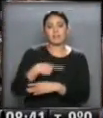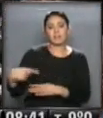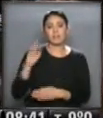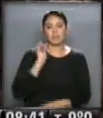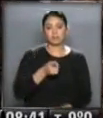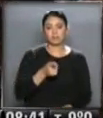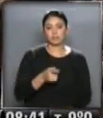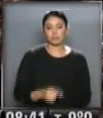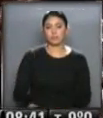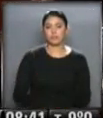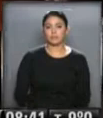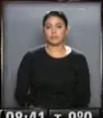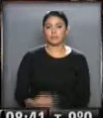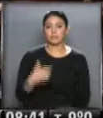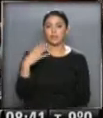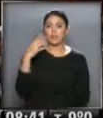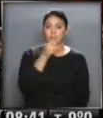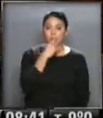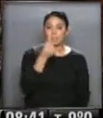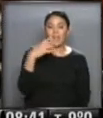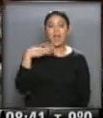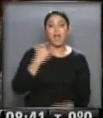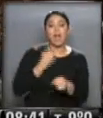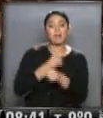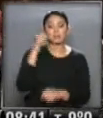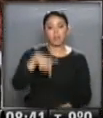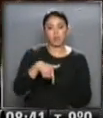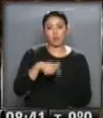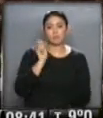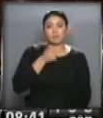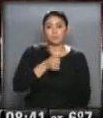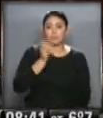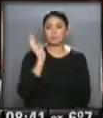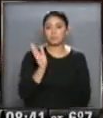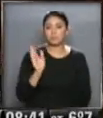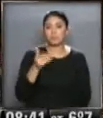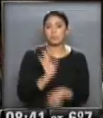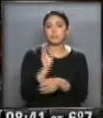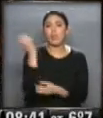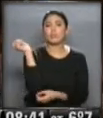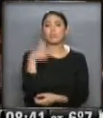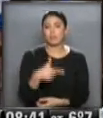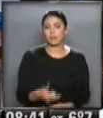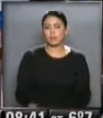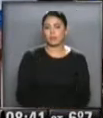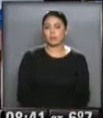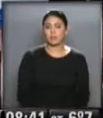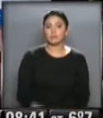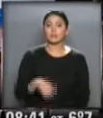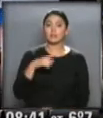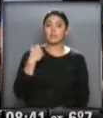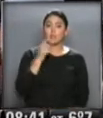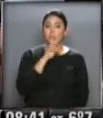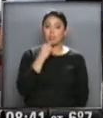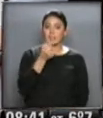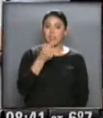país. Lamentablemente, aún hoy los tormentos son moneda corriente en nuestro país. Y todavía hay un arrastre de